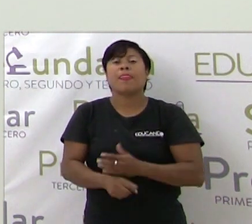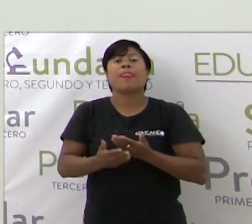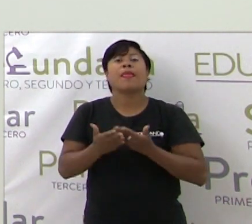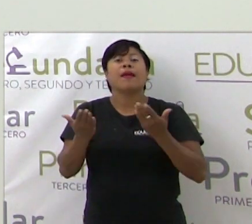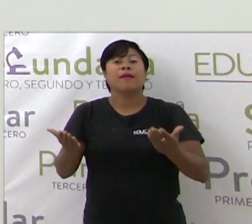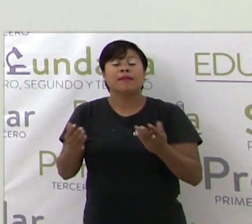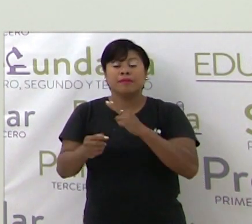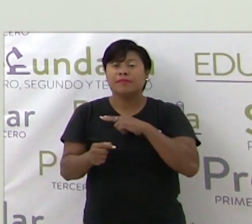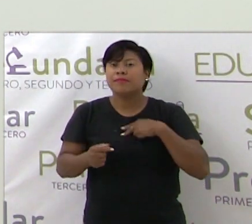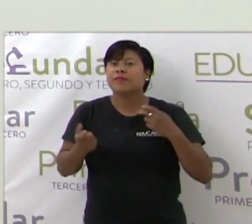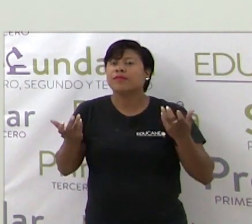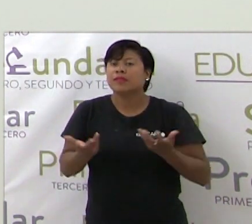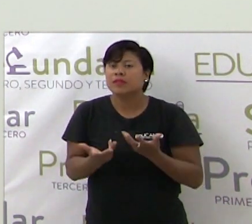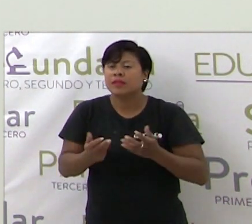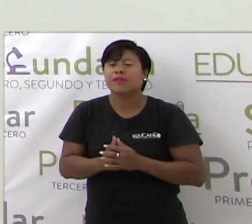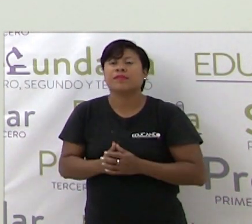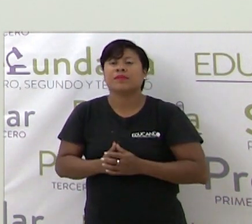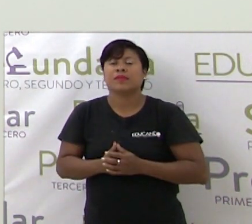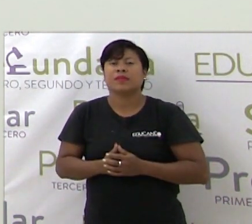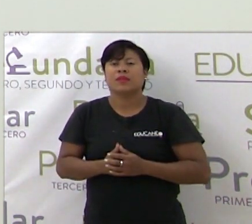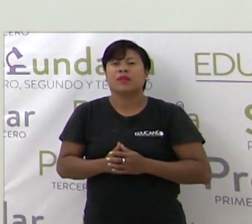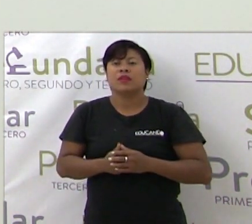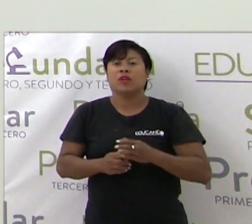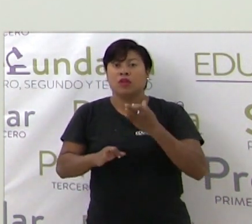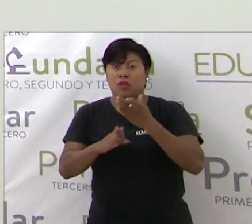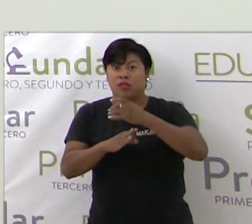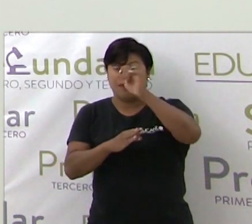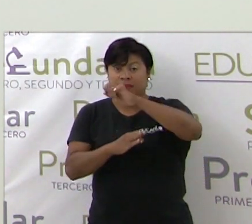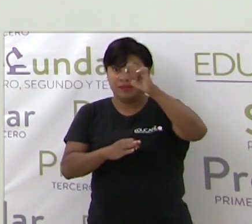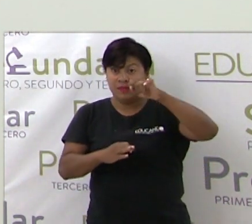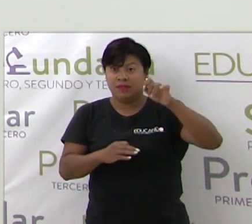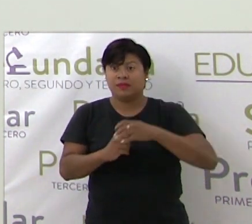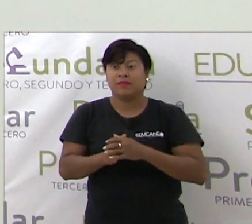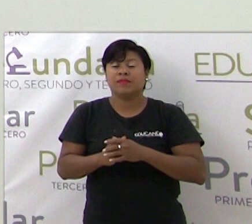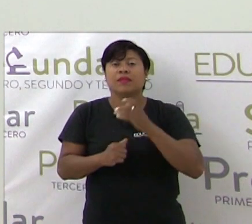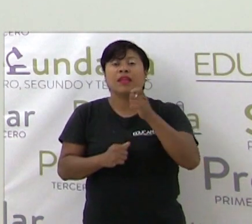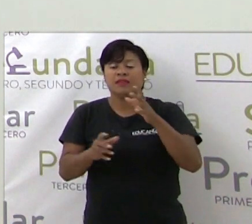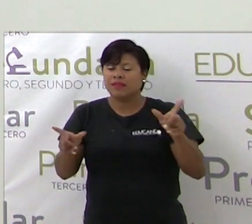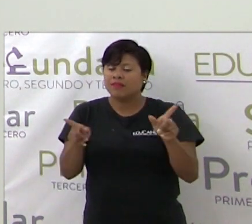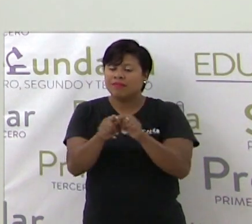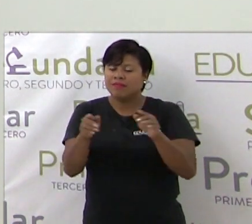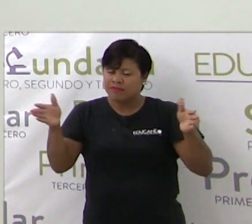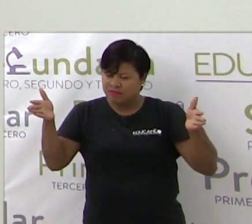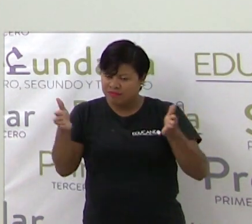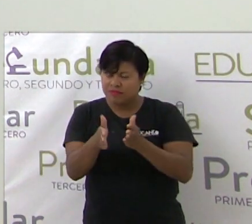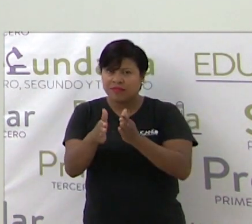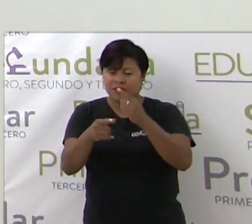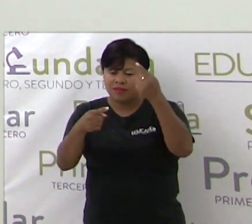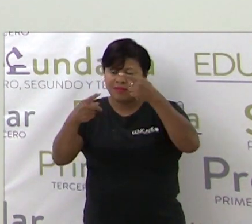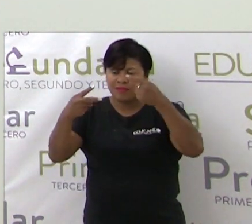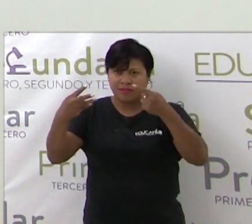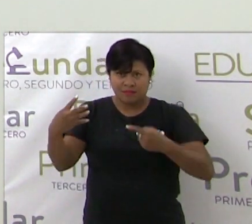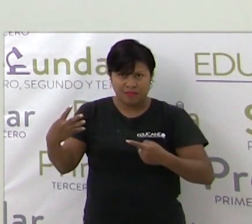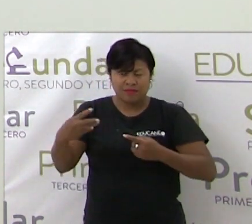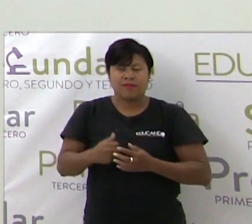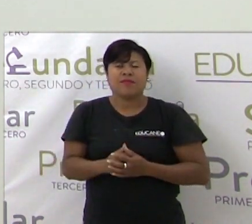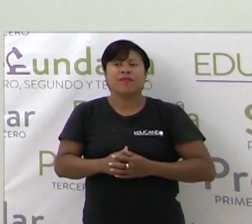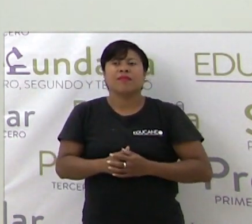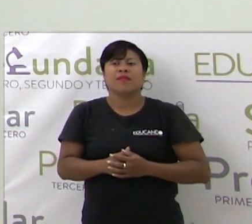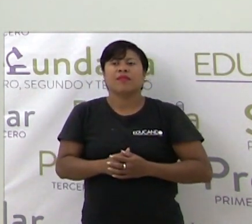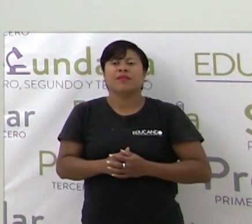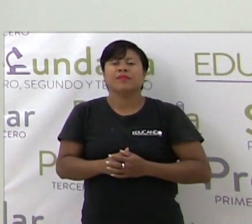lo que vamos a hacer? Lo que vamos a hacer acá en el pizarrón es resumir esos pasos. Los